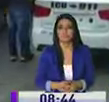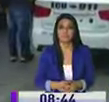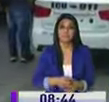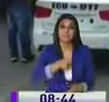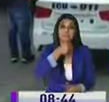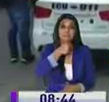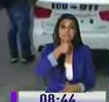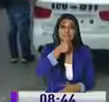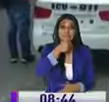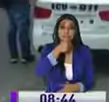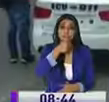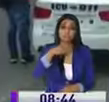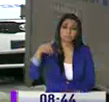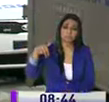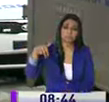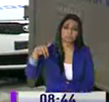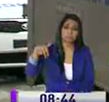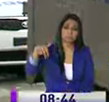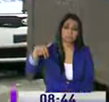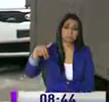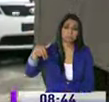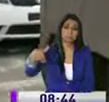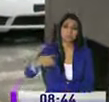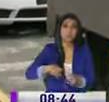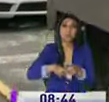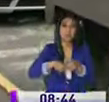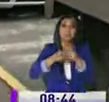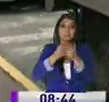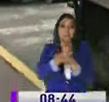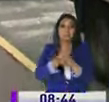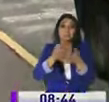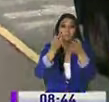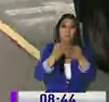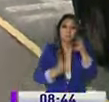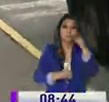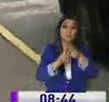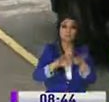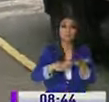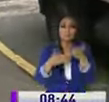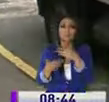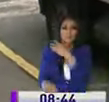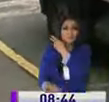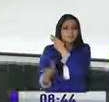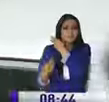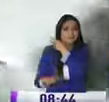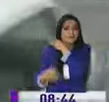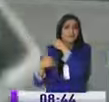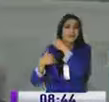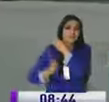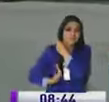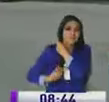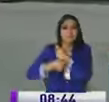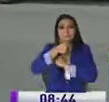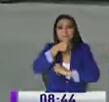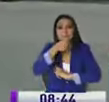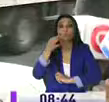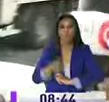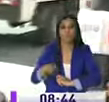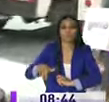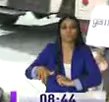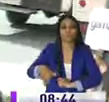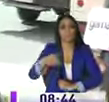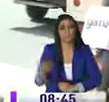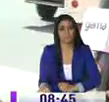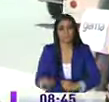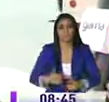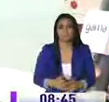caminaba lento la muerte le sorprendió iniciando la semana el destino le puso un alto a sus cansados pasos en plena vía pública